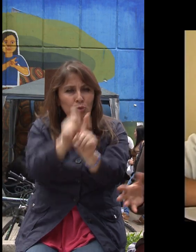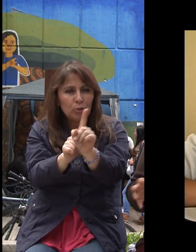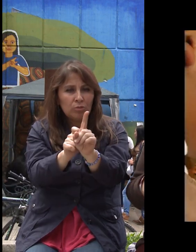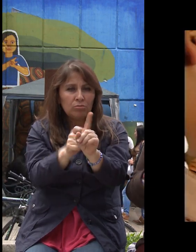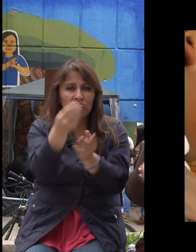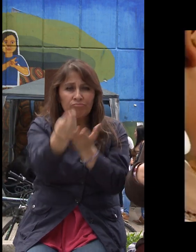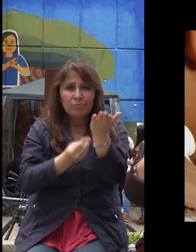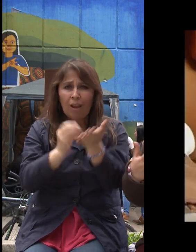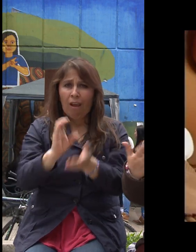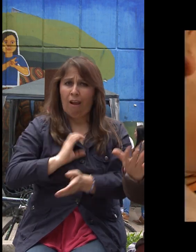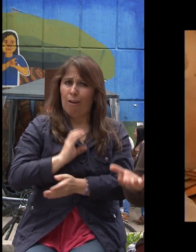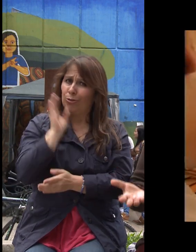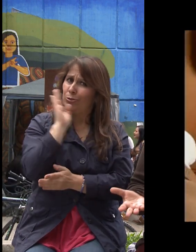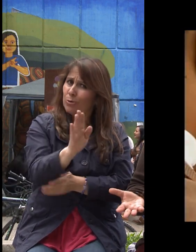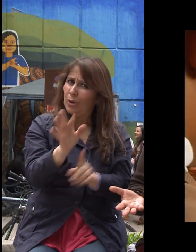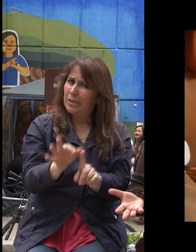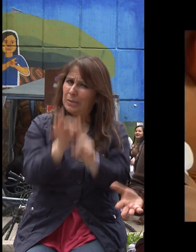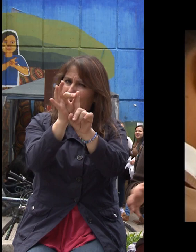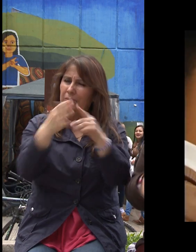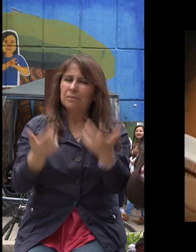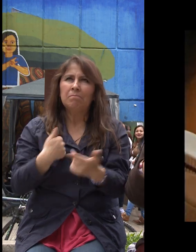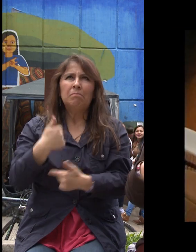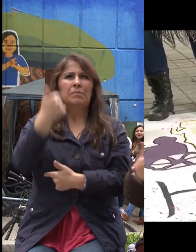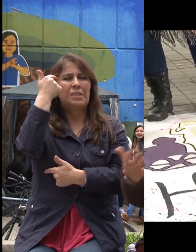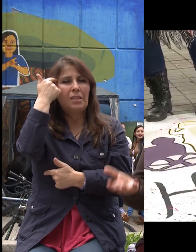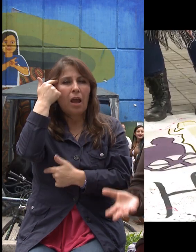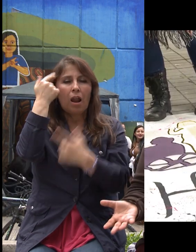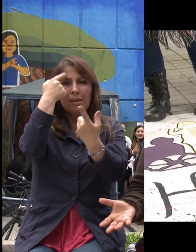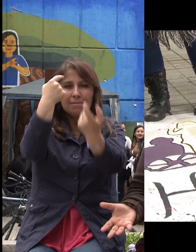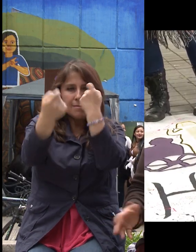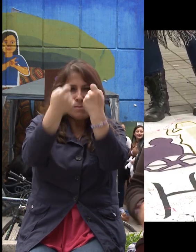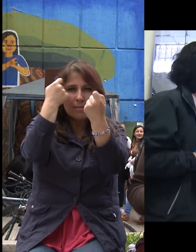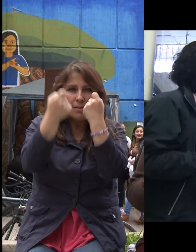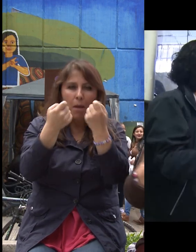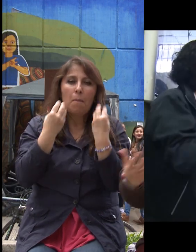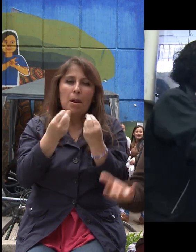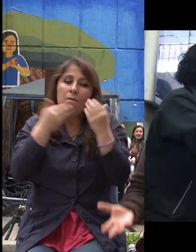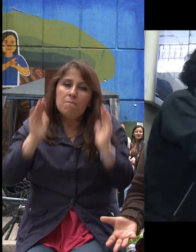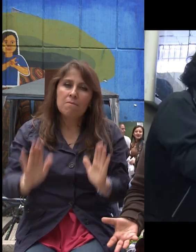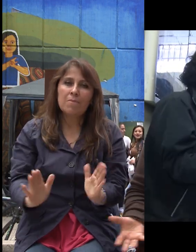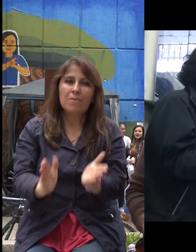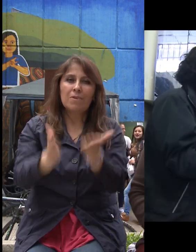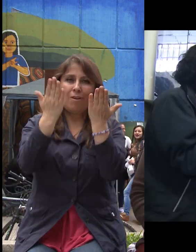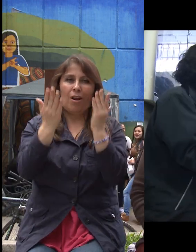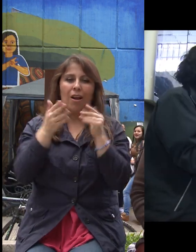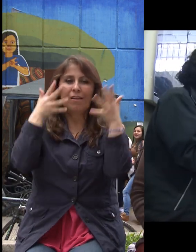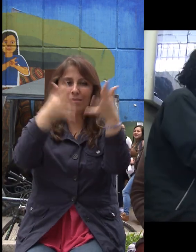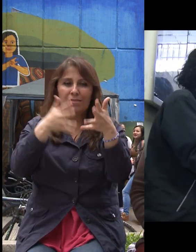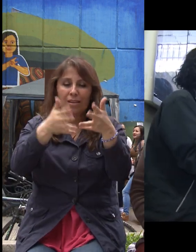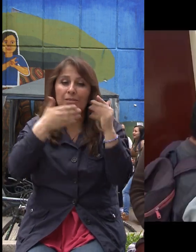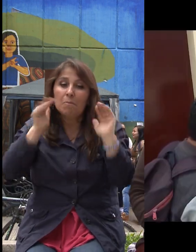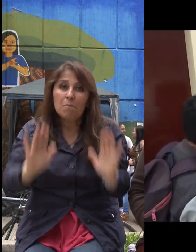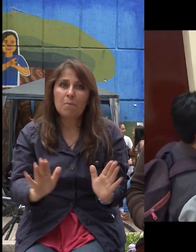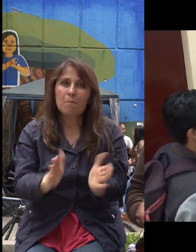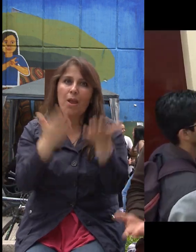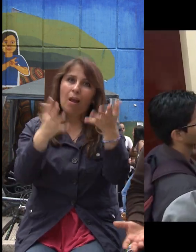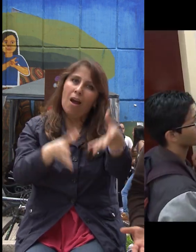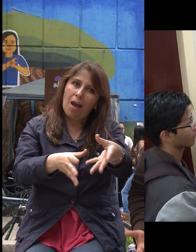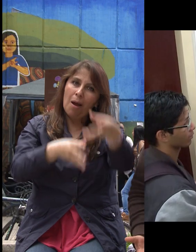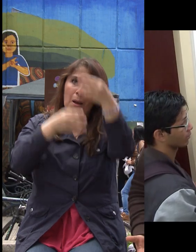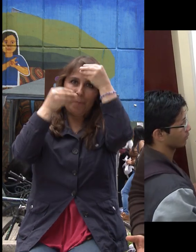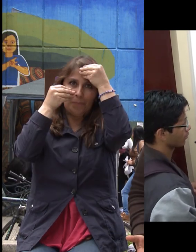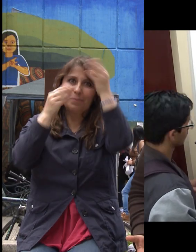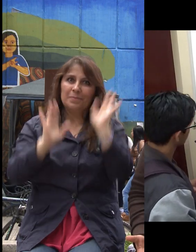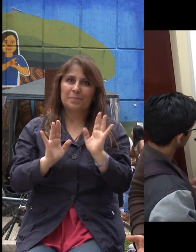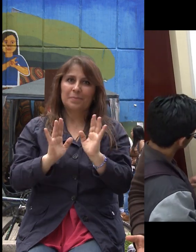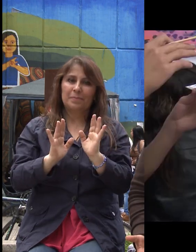particulares, buscando esas estrategias para mejorar la enseñanza, para mejorar el aprendizaje, pero también hay